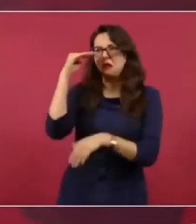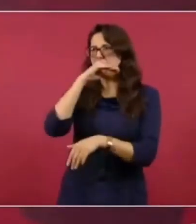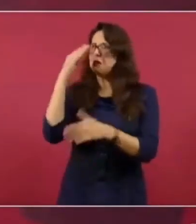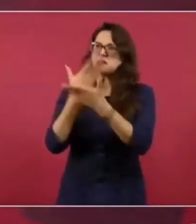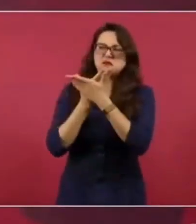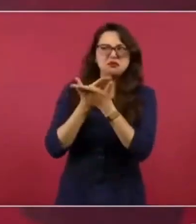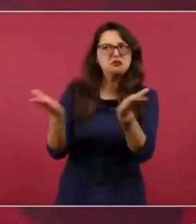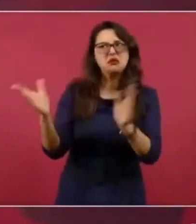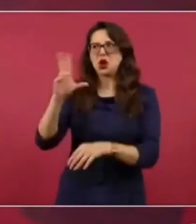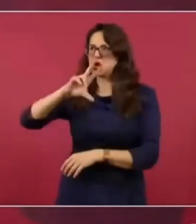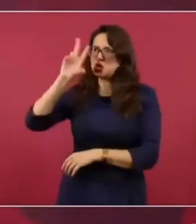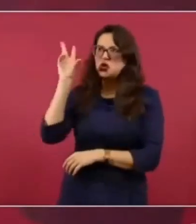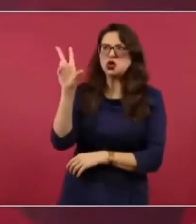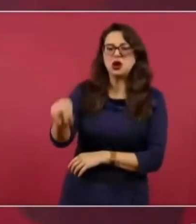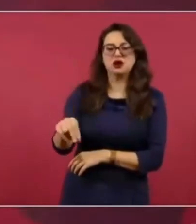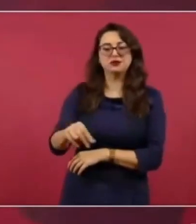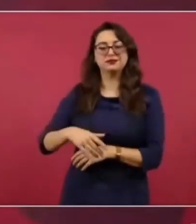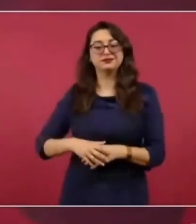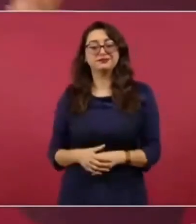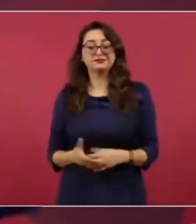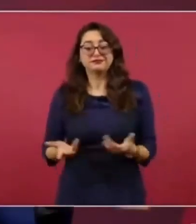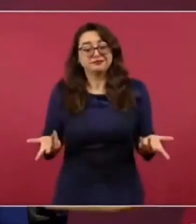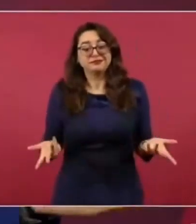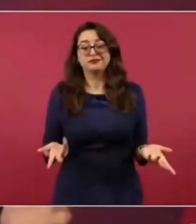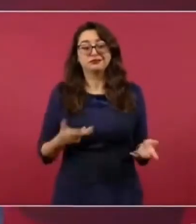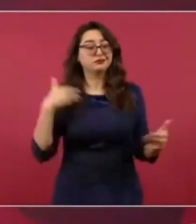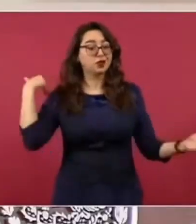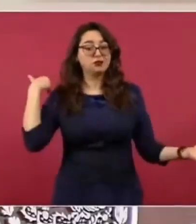Y el tema 4,